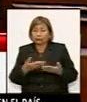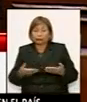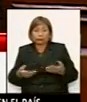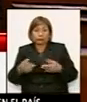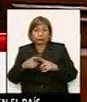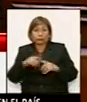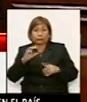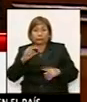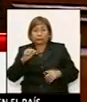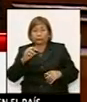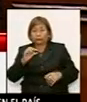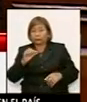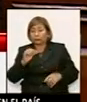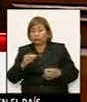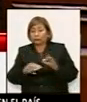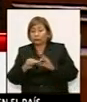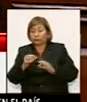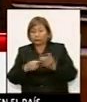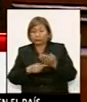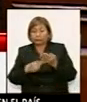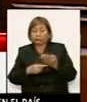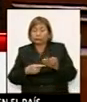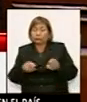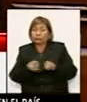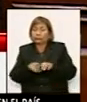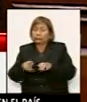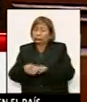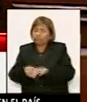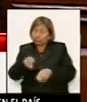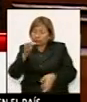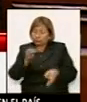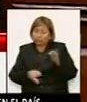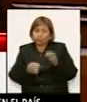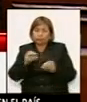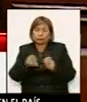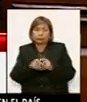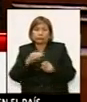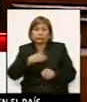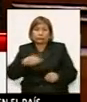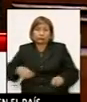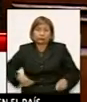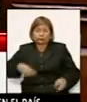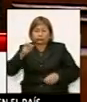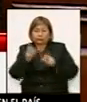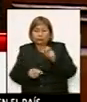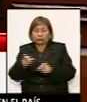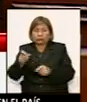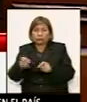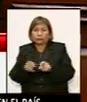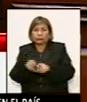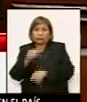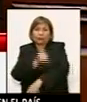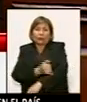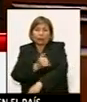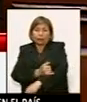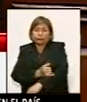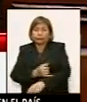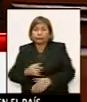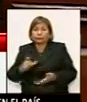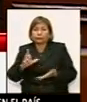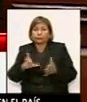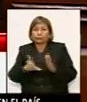tecnológicas en los sistemas de información, tanto del Poder Judicial, Ministerio Público, Instituto de Medicina